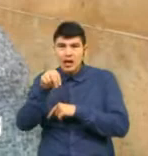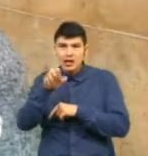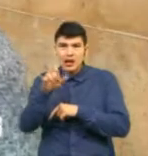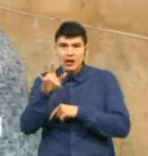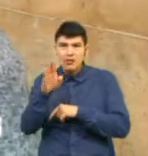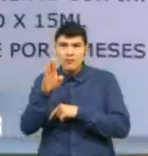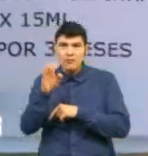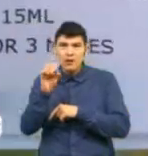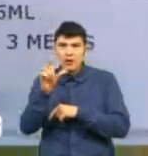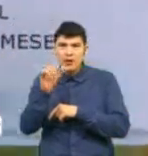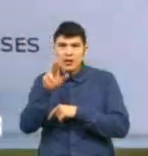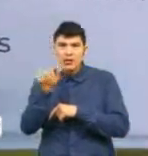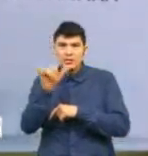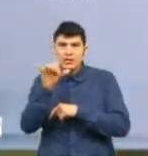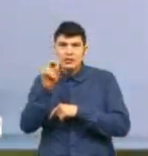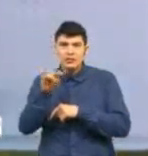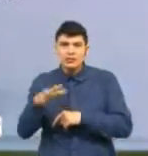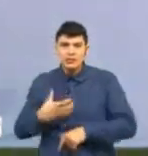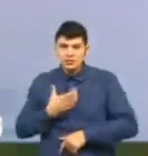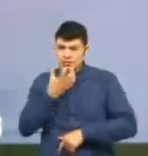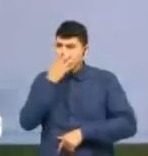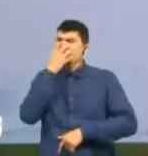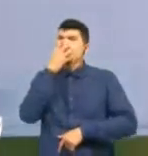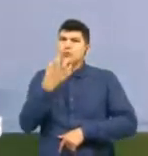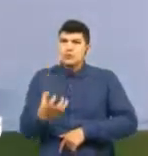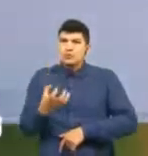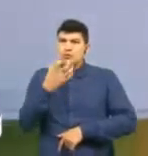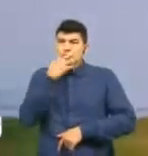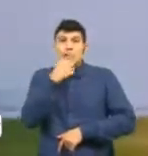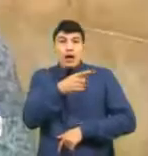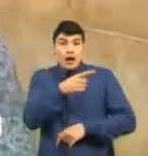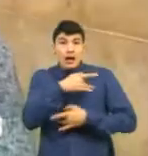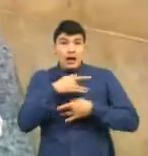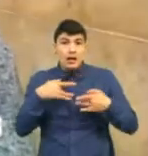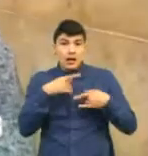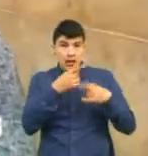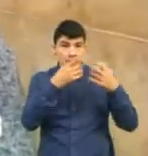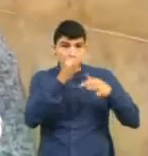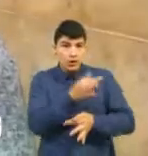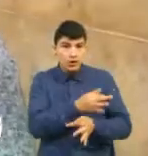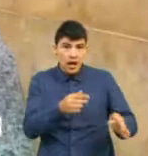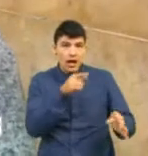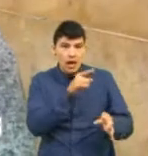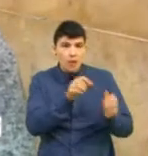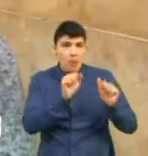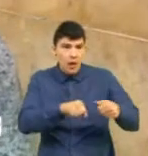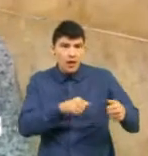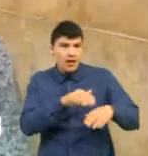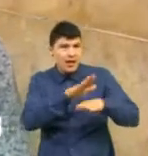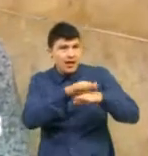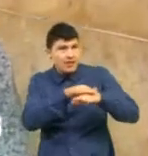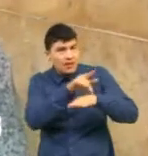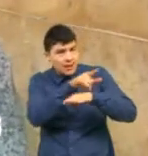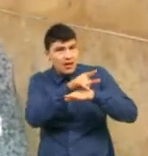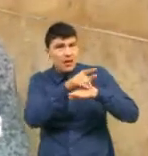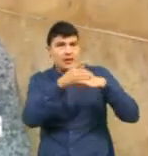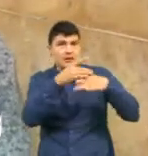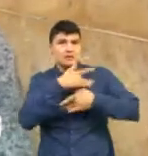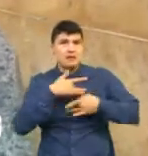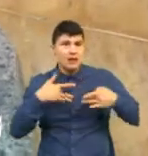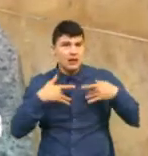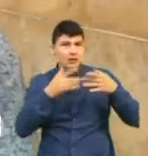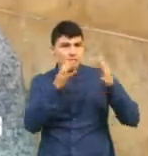se llama tobramicina ampolla. La idea es que la EPS Salud Total, pues le hagamos ese llamado para que ella